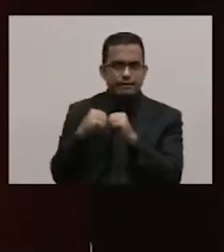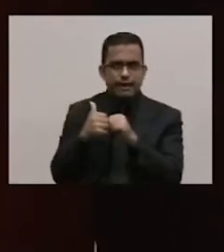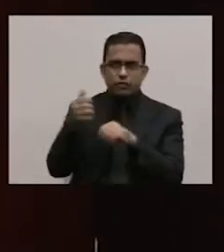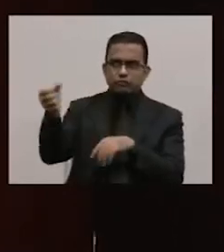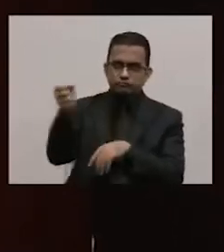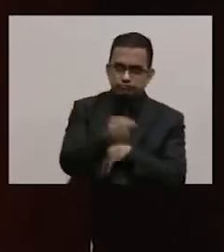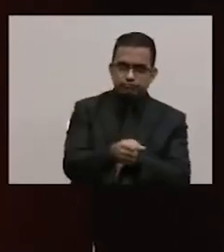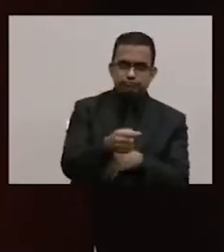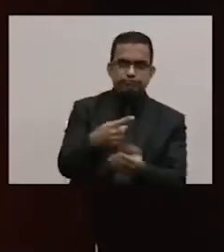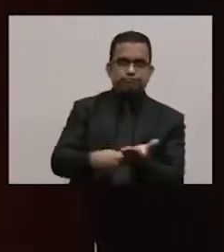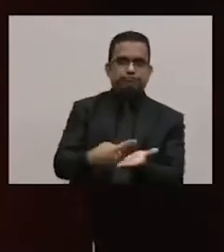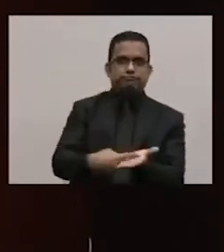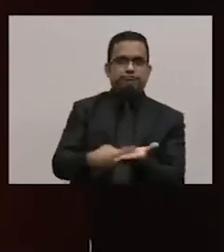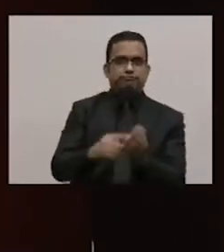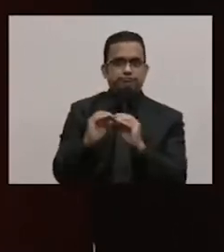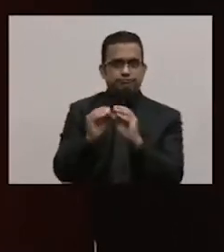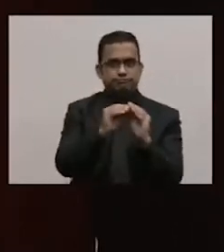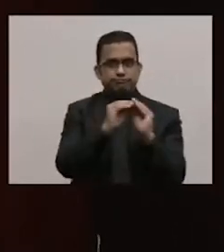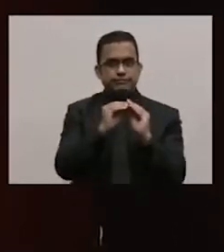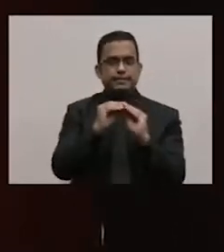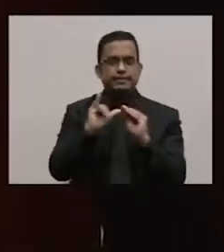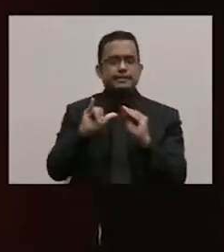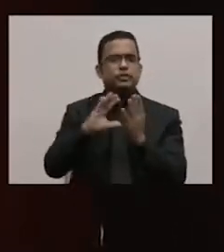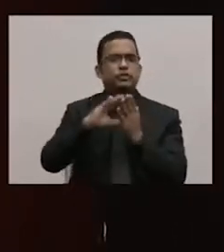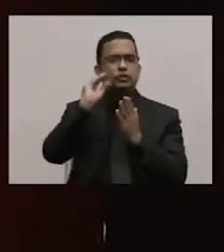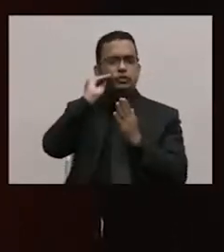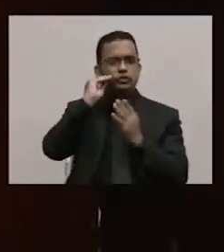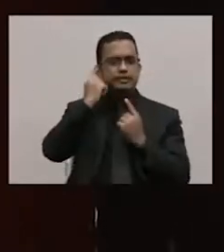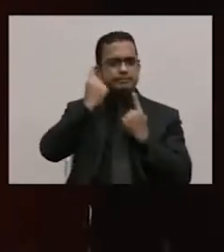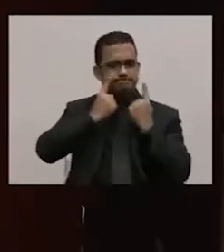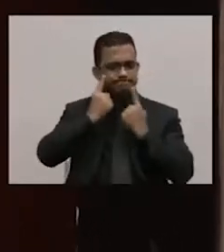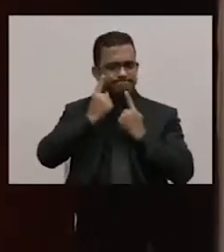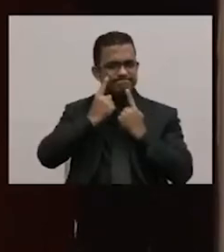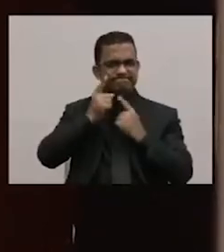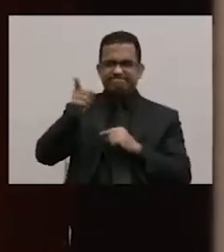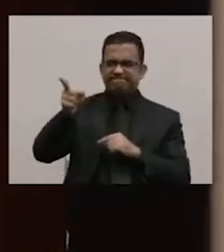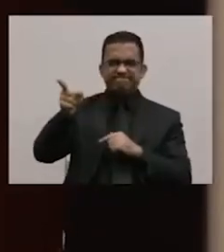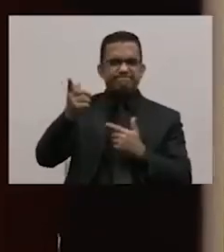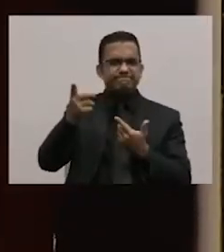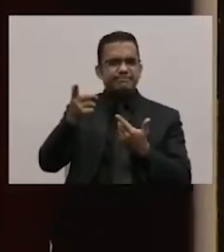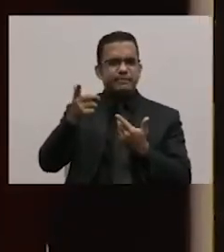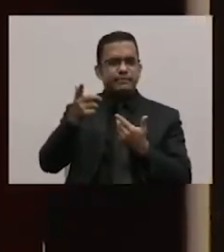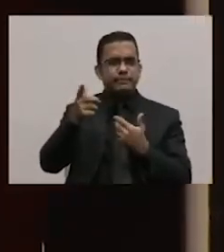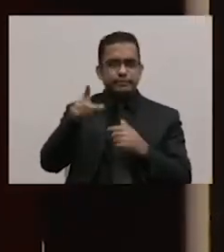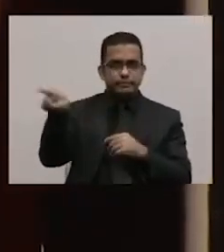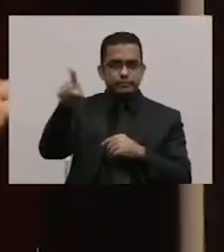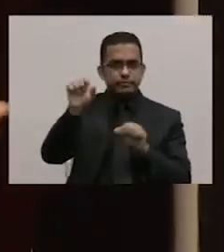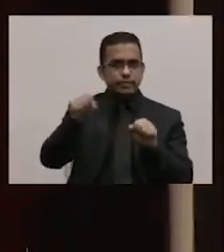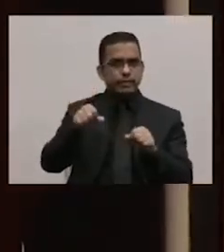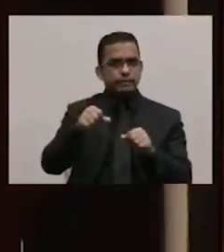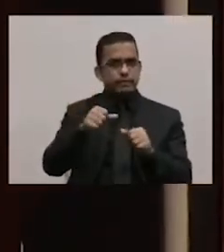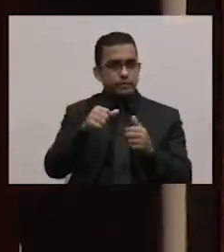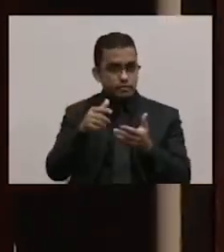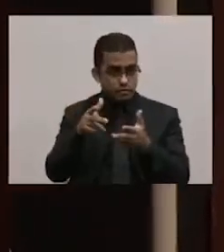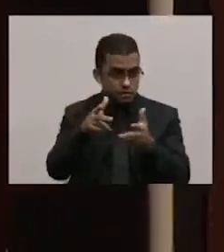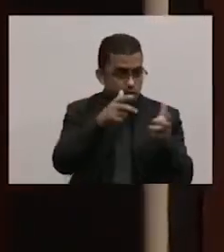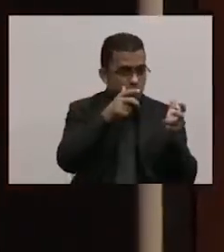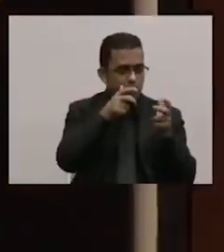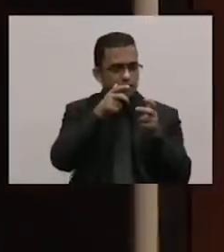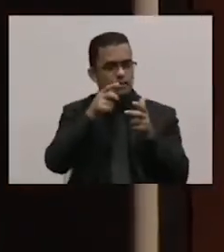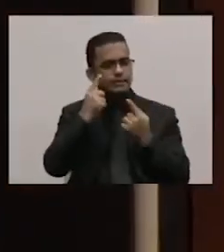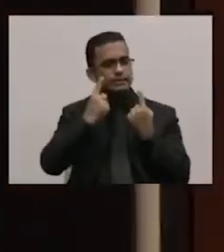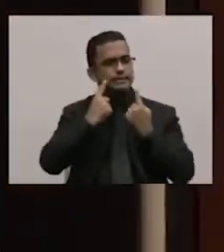en este debate, para la toma de conciencia y para que ellos puedan realmente tomar esas decisiones